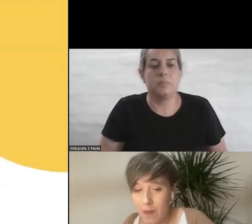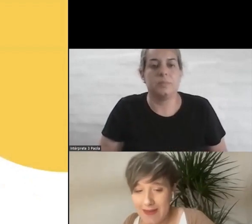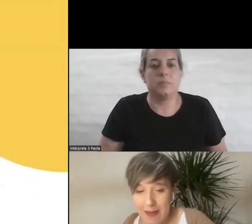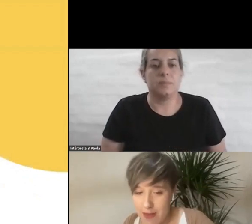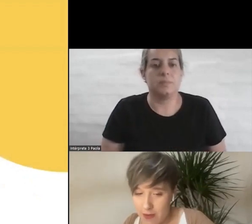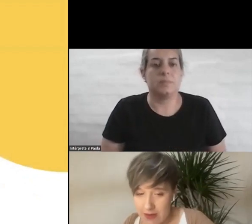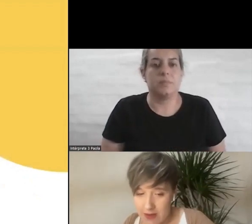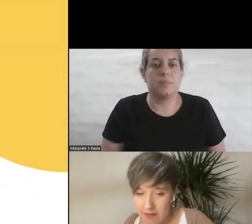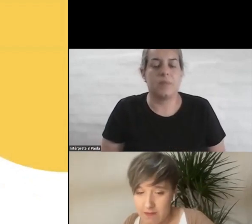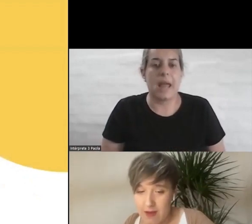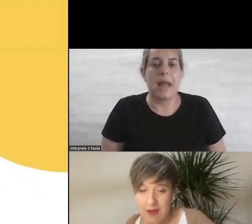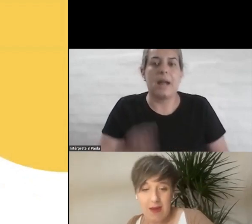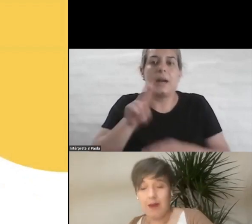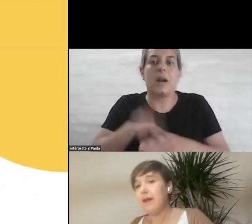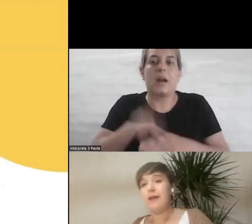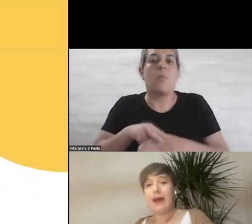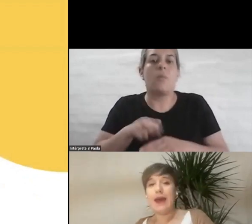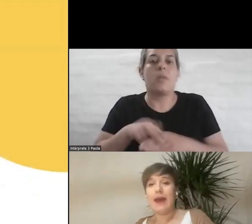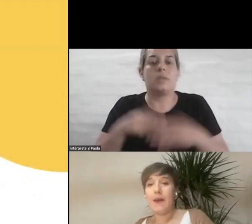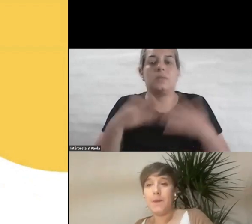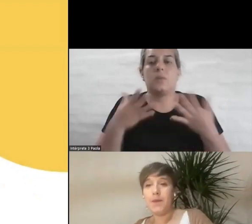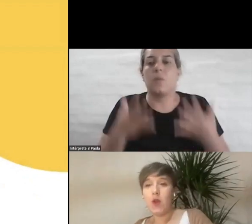Como recomendaciones,